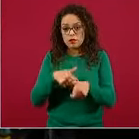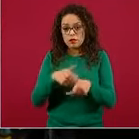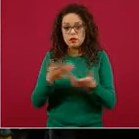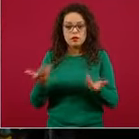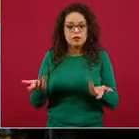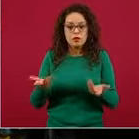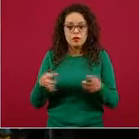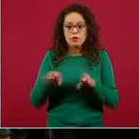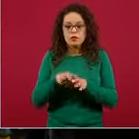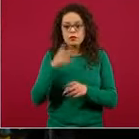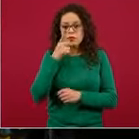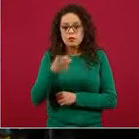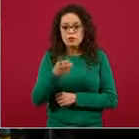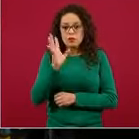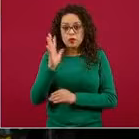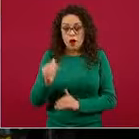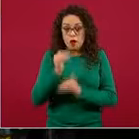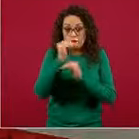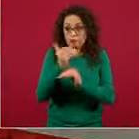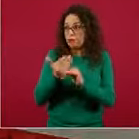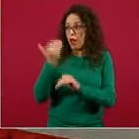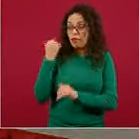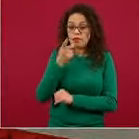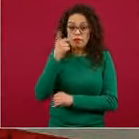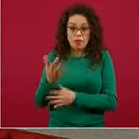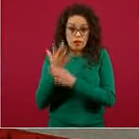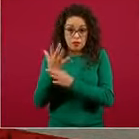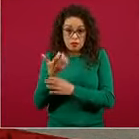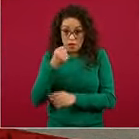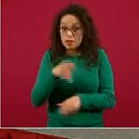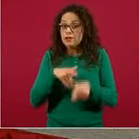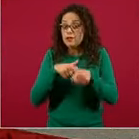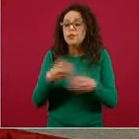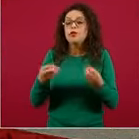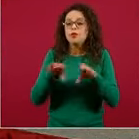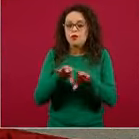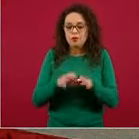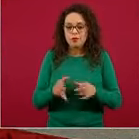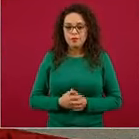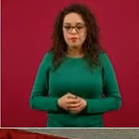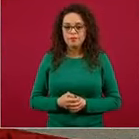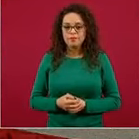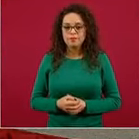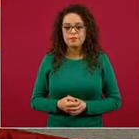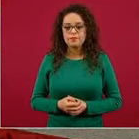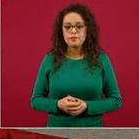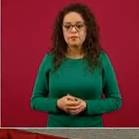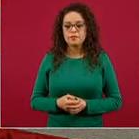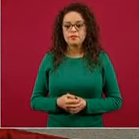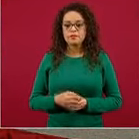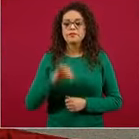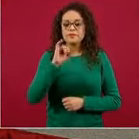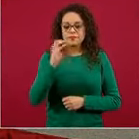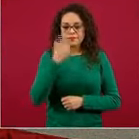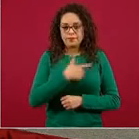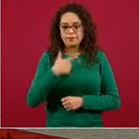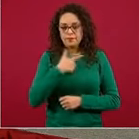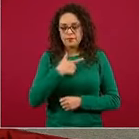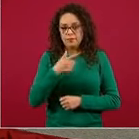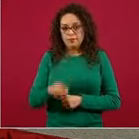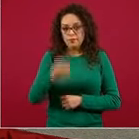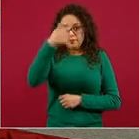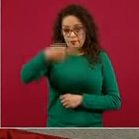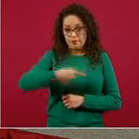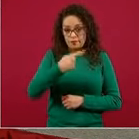han establecido. Claro, con mucho gusto. En relación a la primera pregunta, efectivamente Janssen empezará